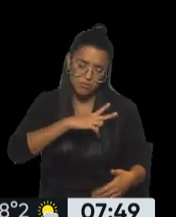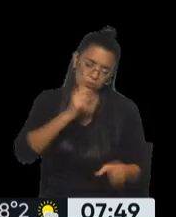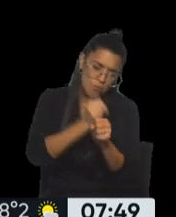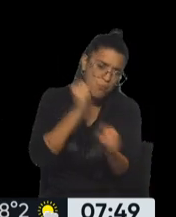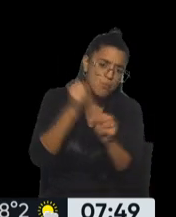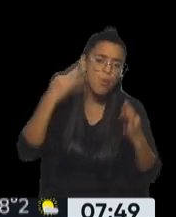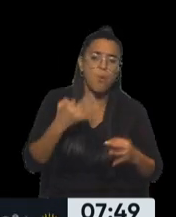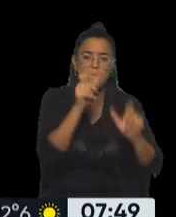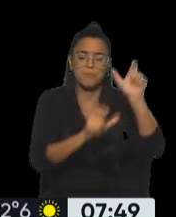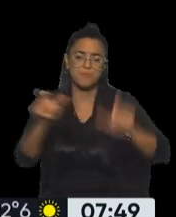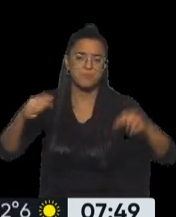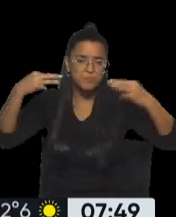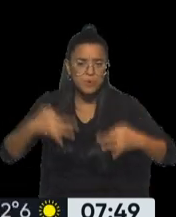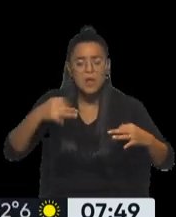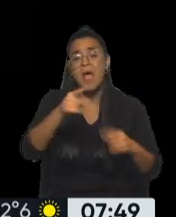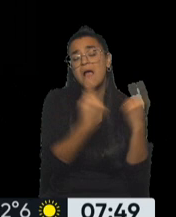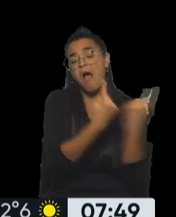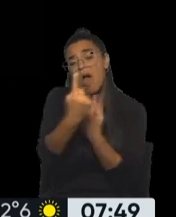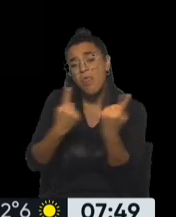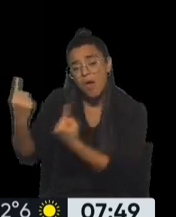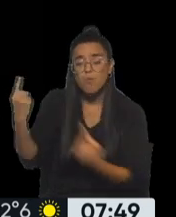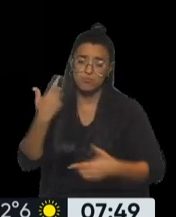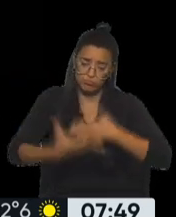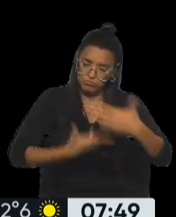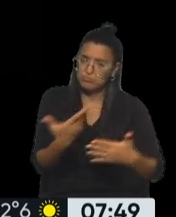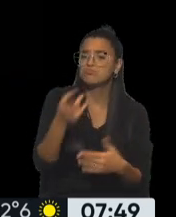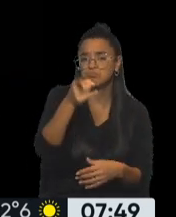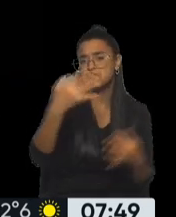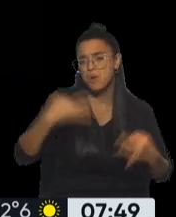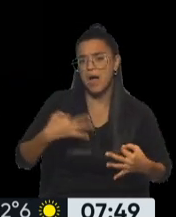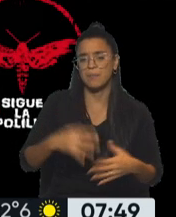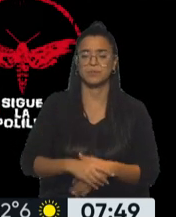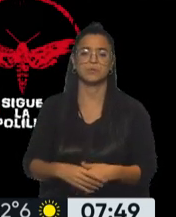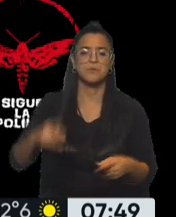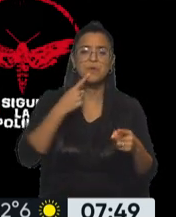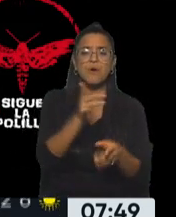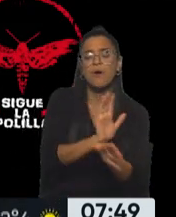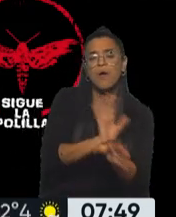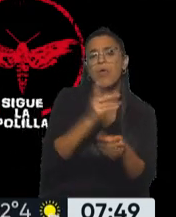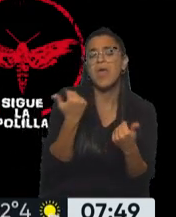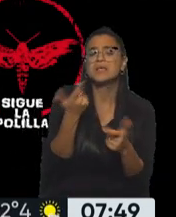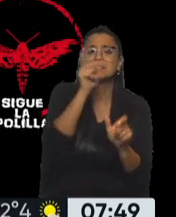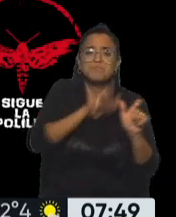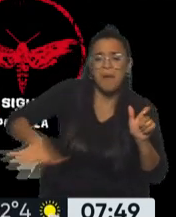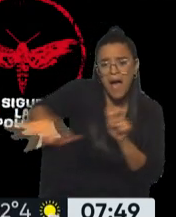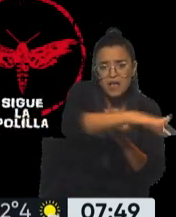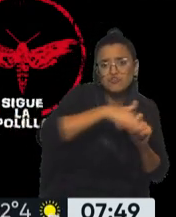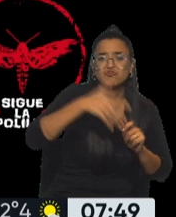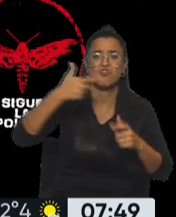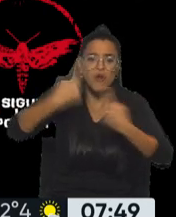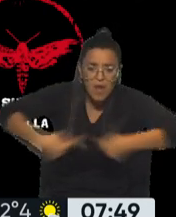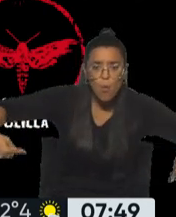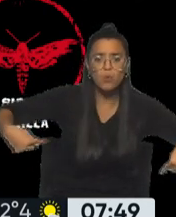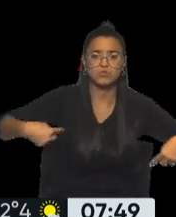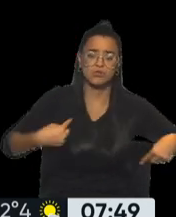los protagonistas. Cada uno tiene espacio para su lucimiento, un excelente aprovechamiento del espacio y de los recursos escenográficos que hacen que con muy